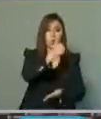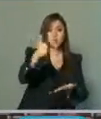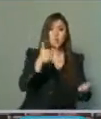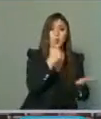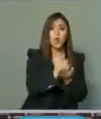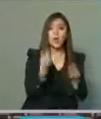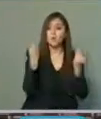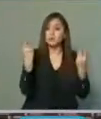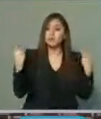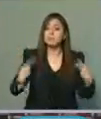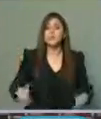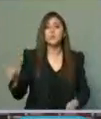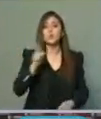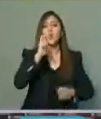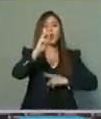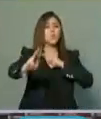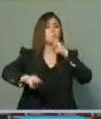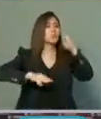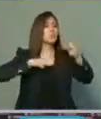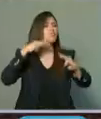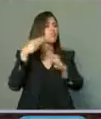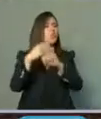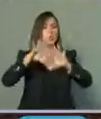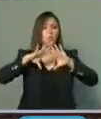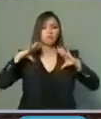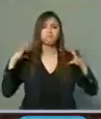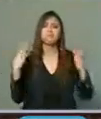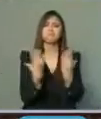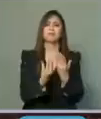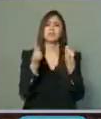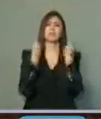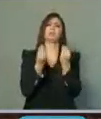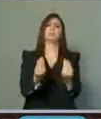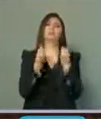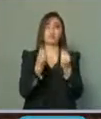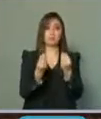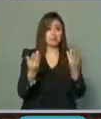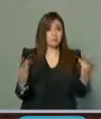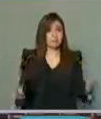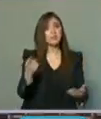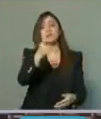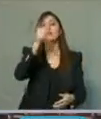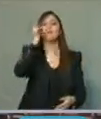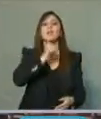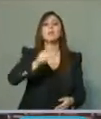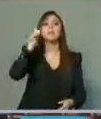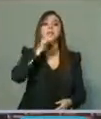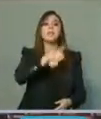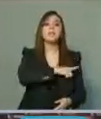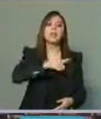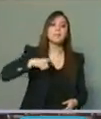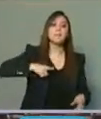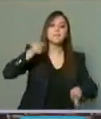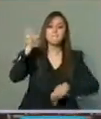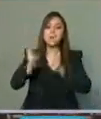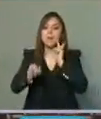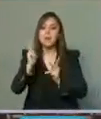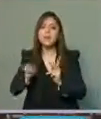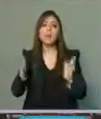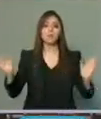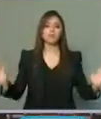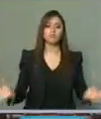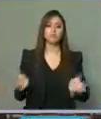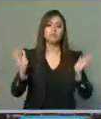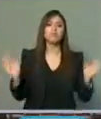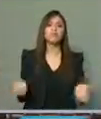tenemos que insistir es que es un trabajo colectivo. Todos estamos siendo partícipes, todo el tiempo hay que platicar, todo el tiempo hay que motivar a la gente joven